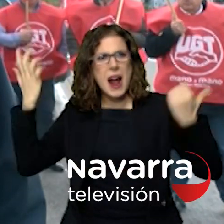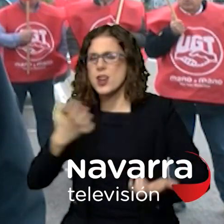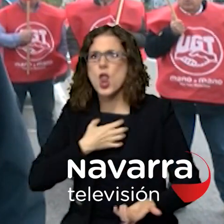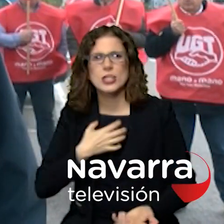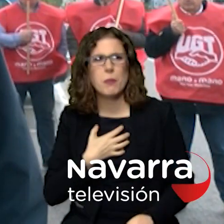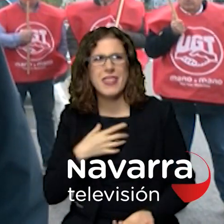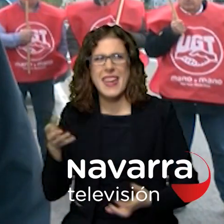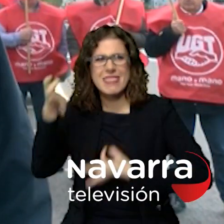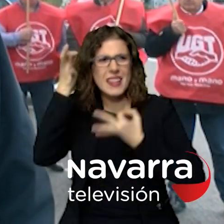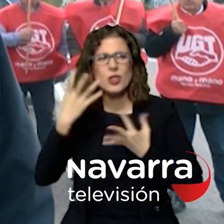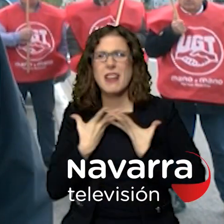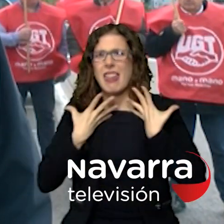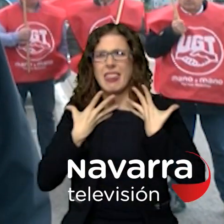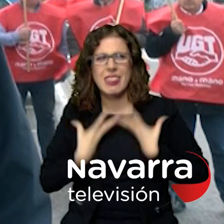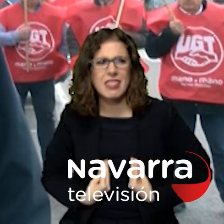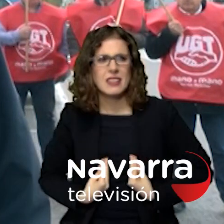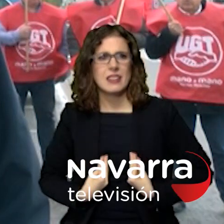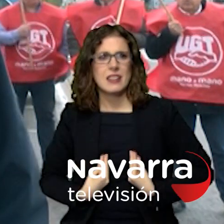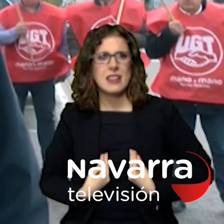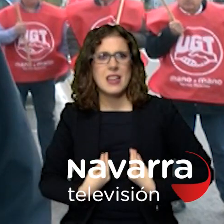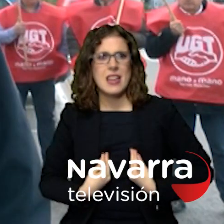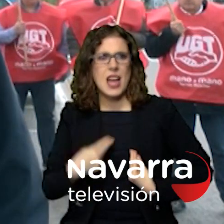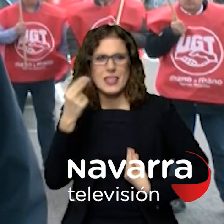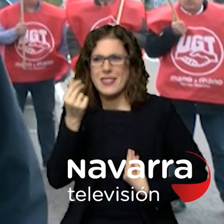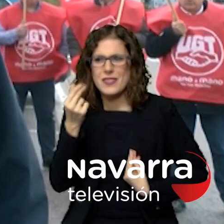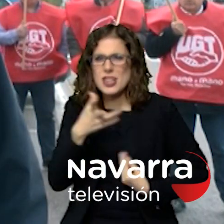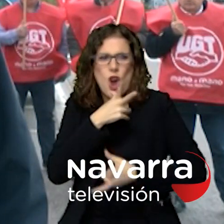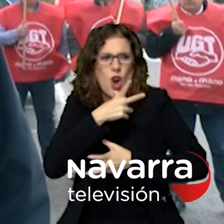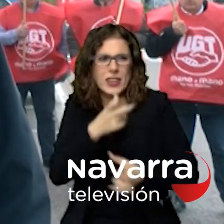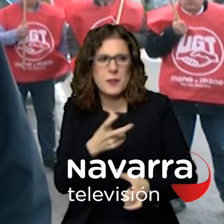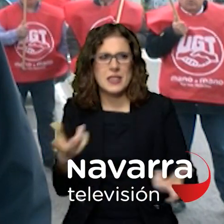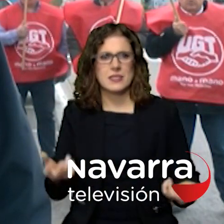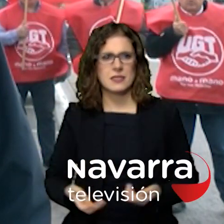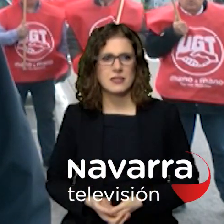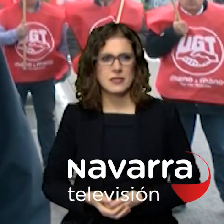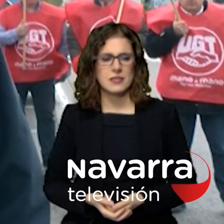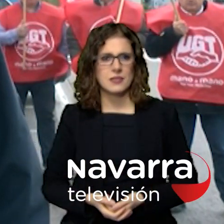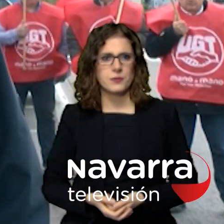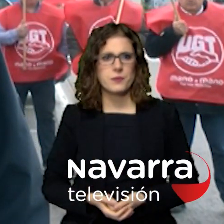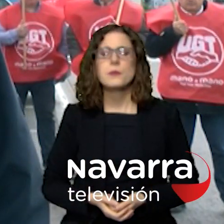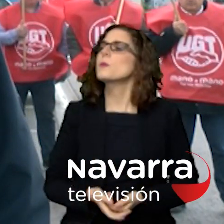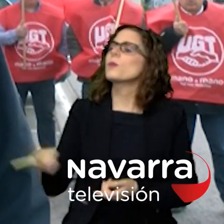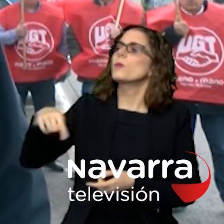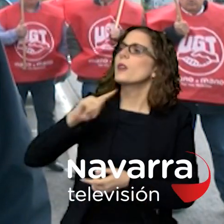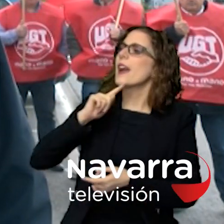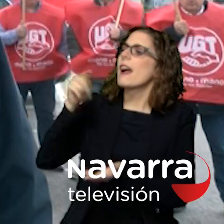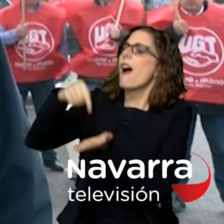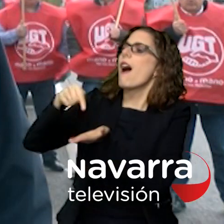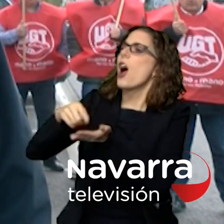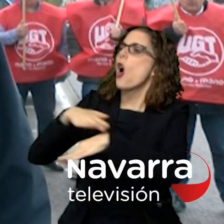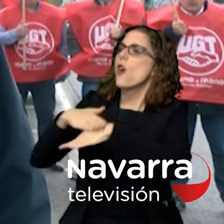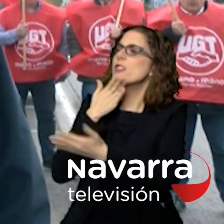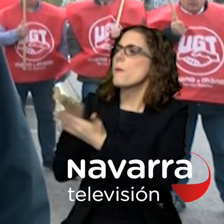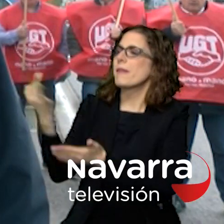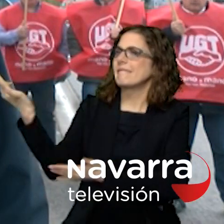desoladores. Son unas cifras malditas las que estamos viendo. ¿Qué es lo que reivindican? ¿Qué es lo que le van a pedir al gobierno?